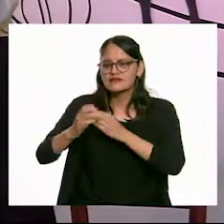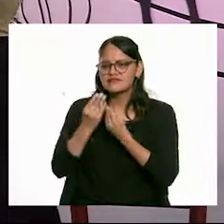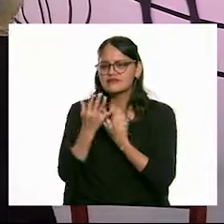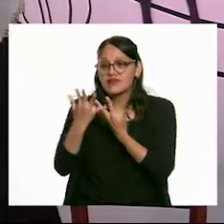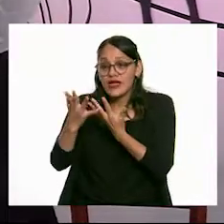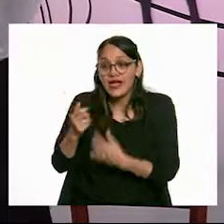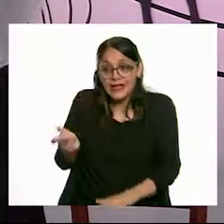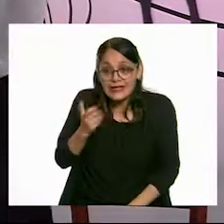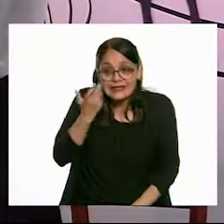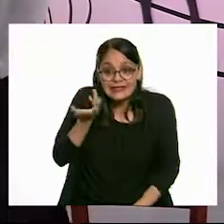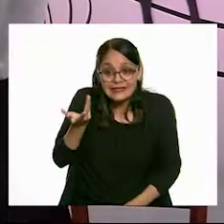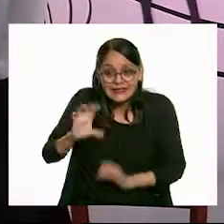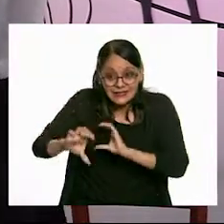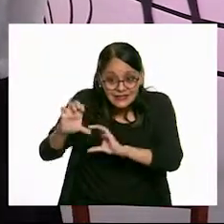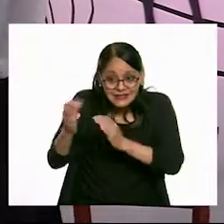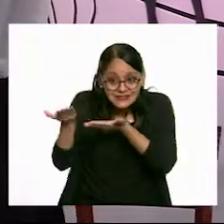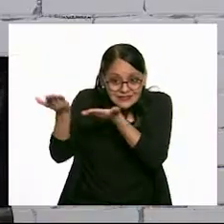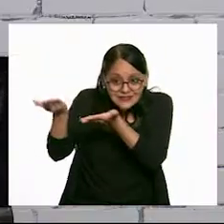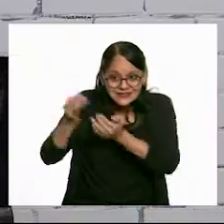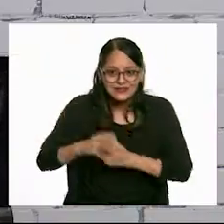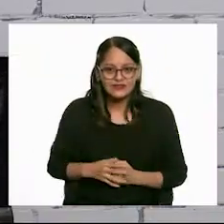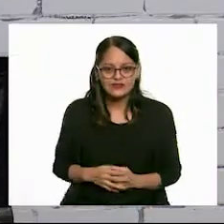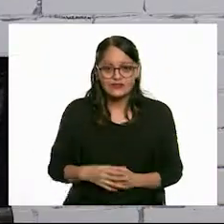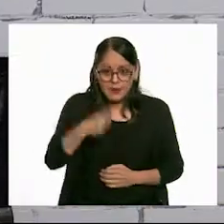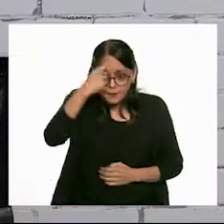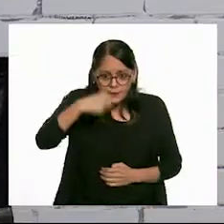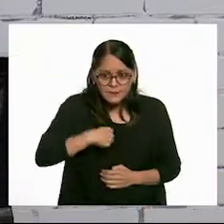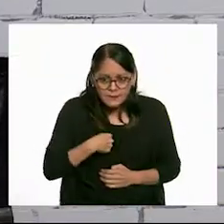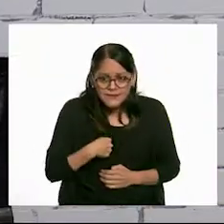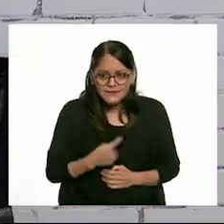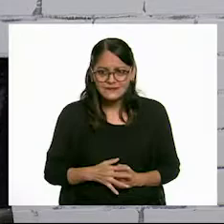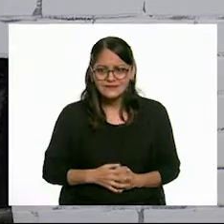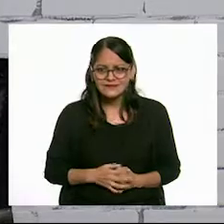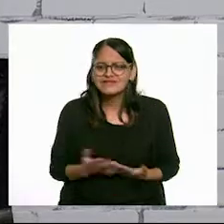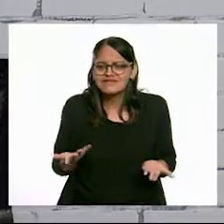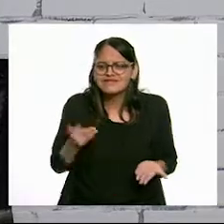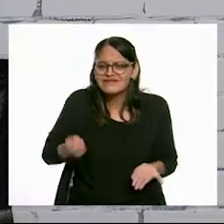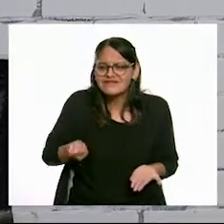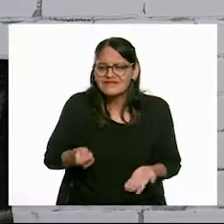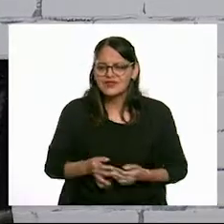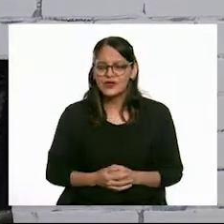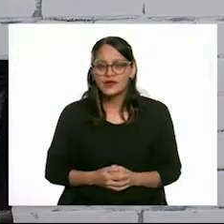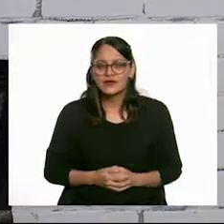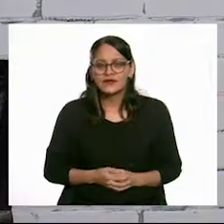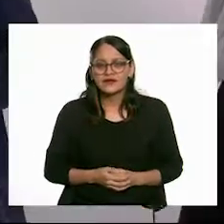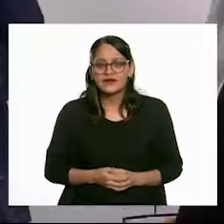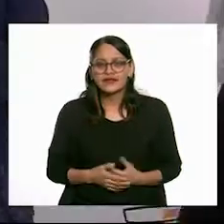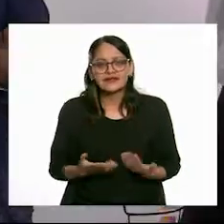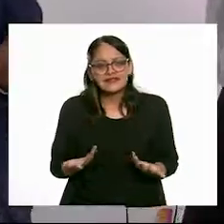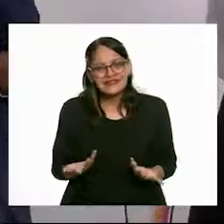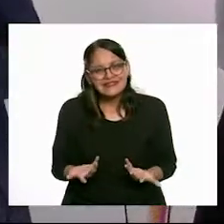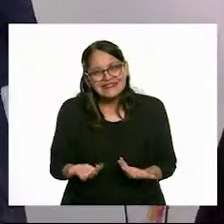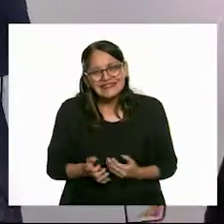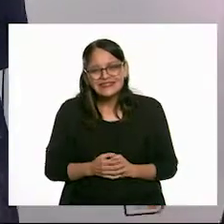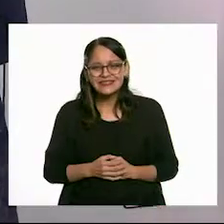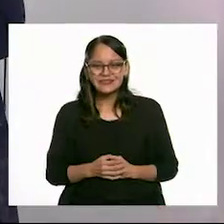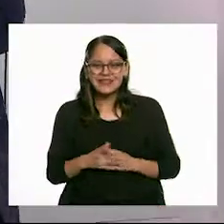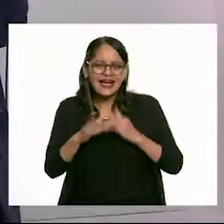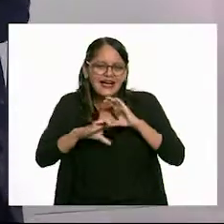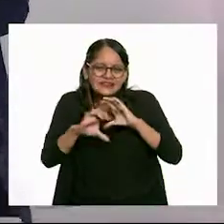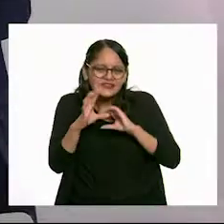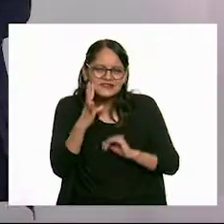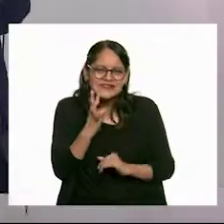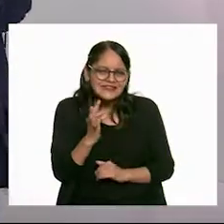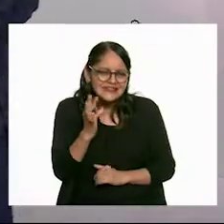por cantársela. ¿Para mí? ¿Querubino de qué se trata? Es cualquier cosa,